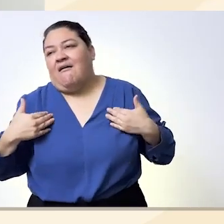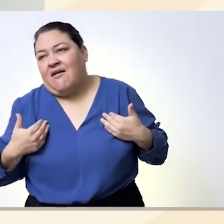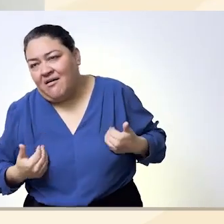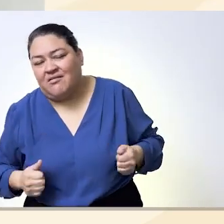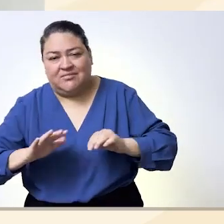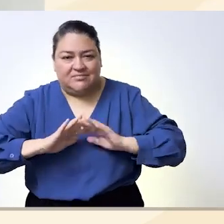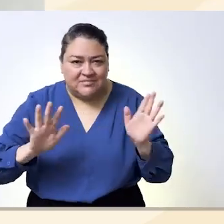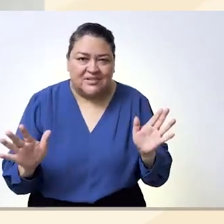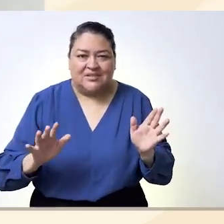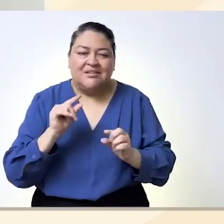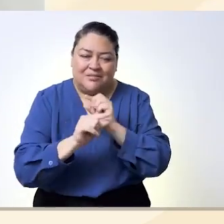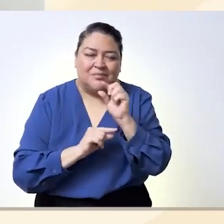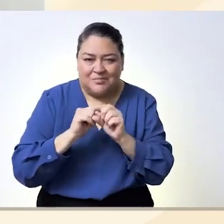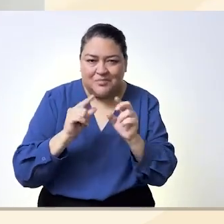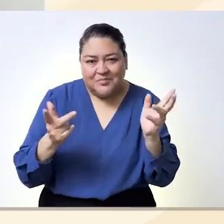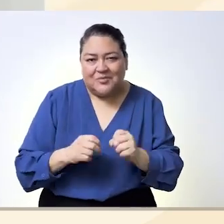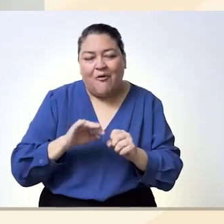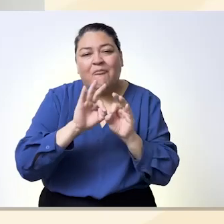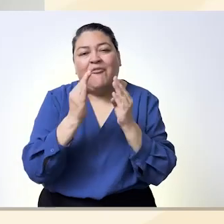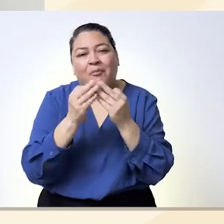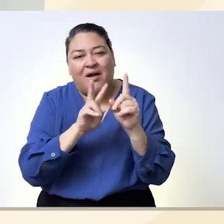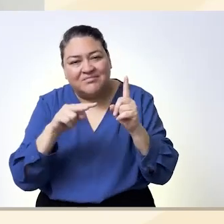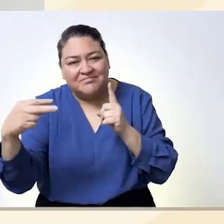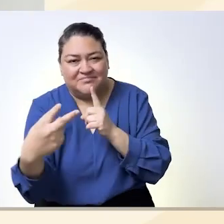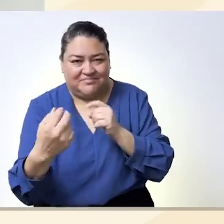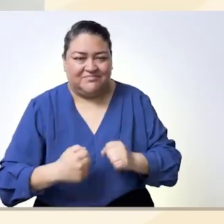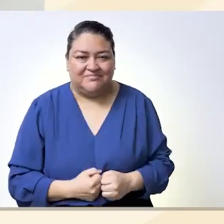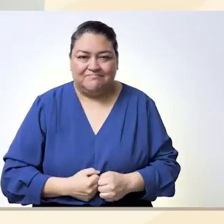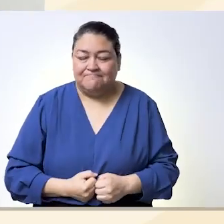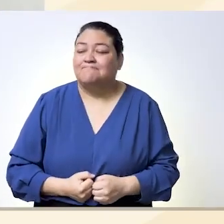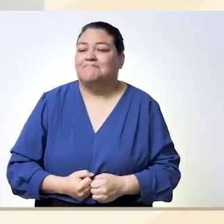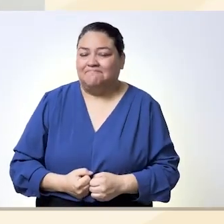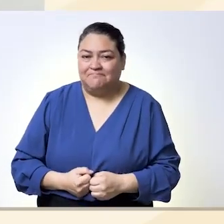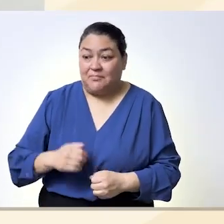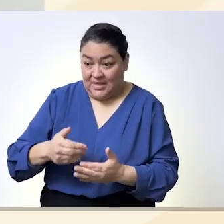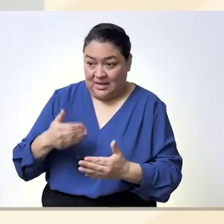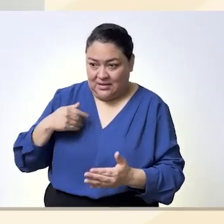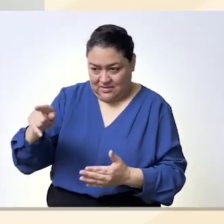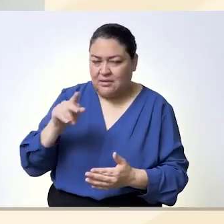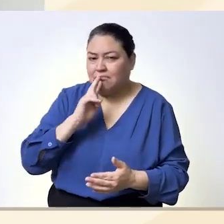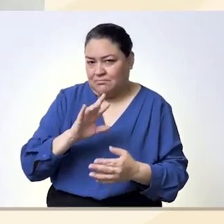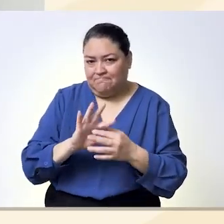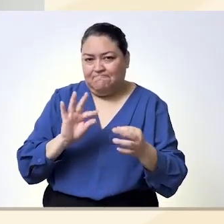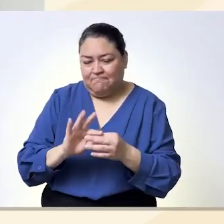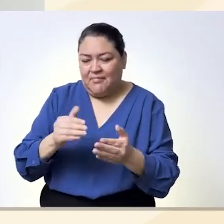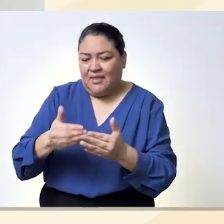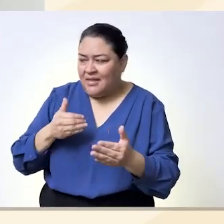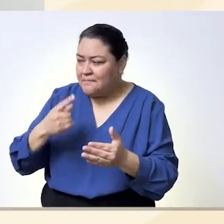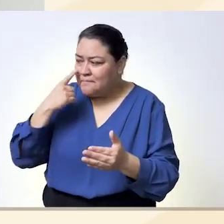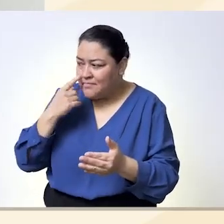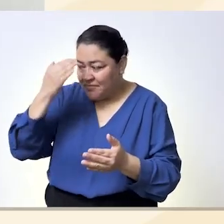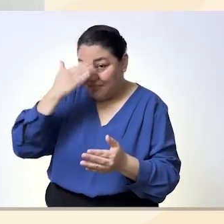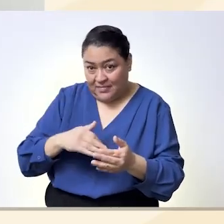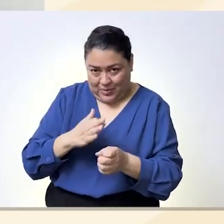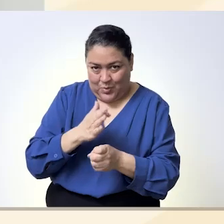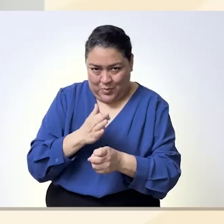Y fíjense, antes de darle paso a Adriana para también que nos dé su respuesta, que parte de este formato pues de dialogar es que